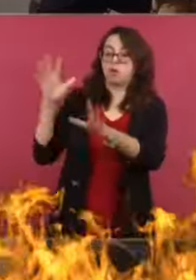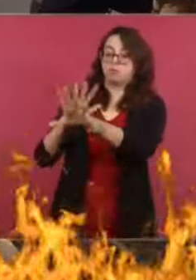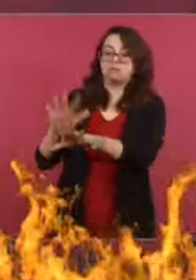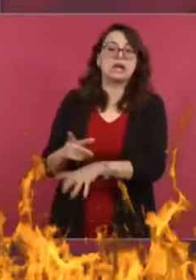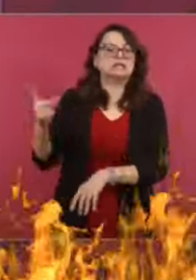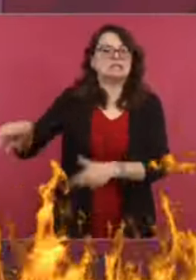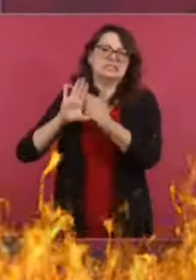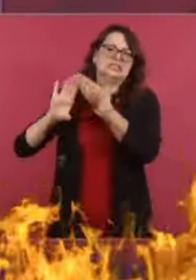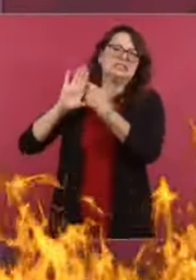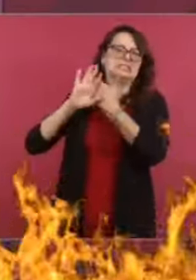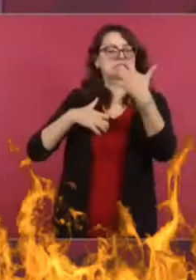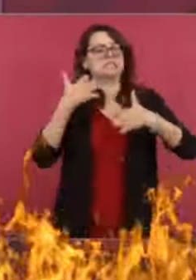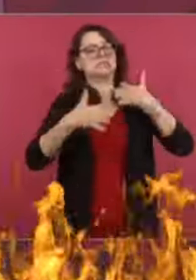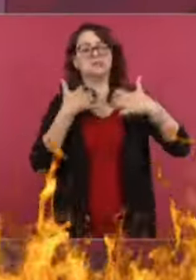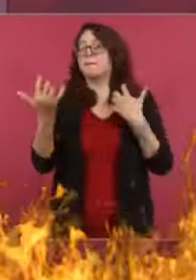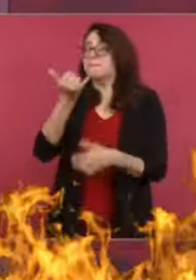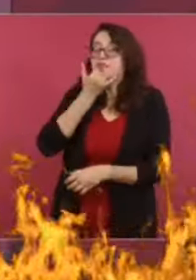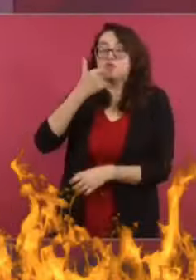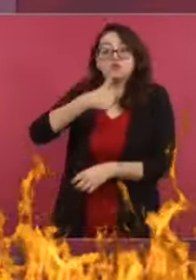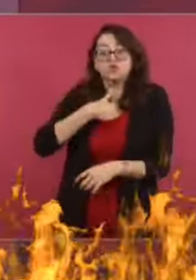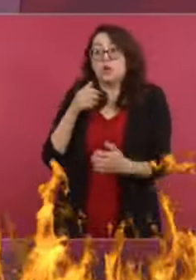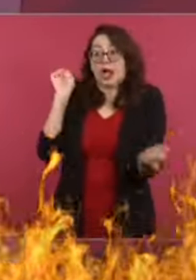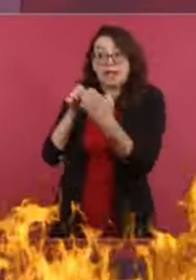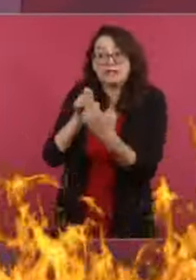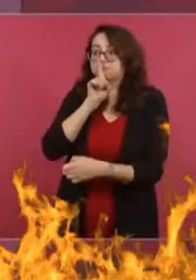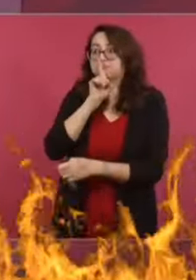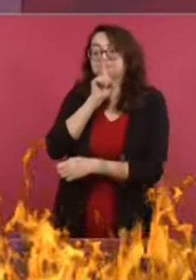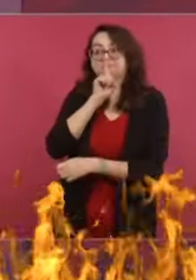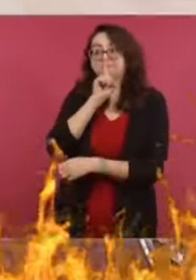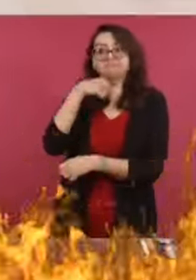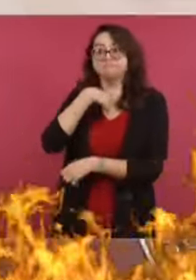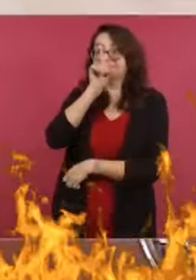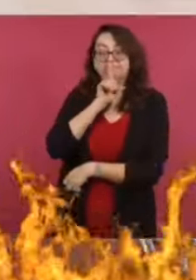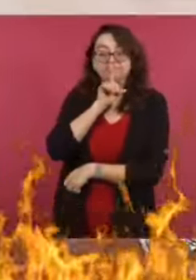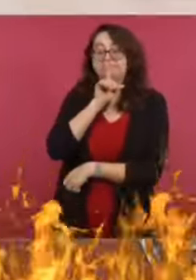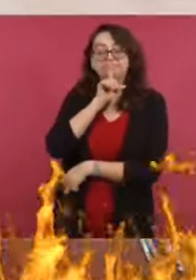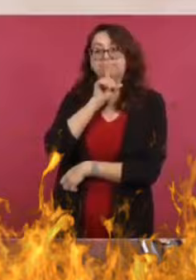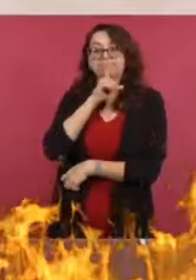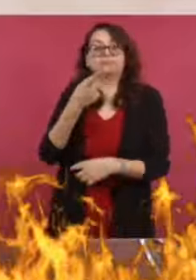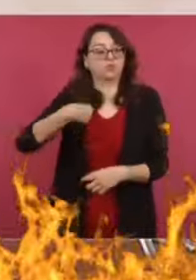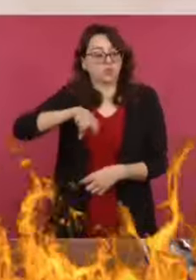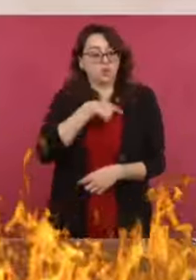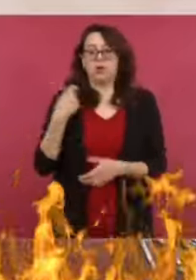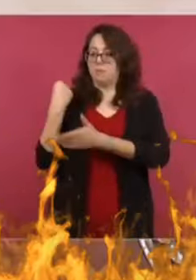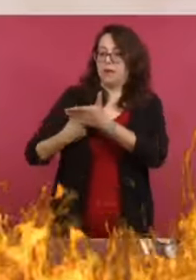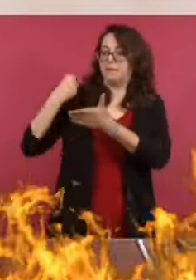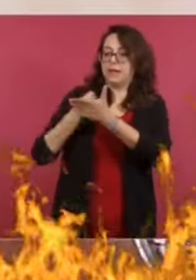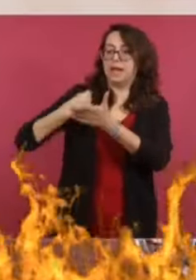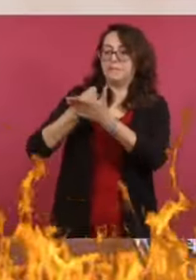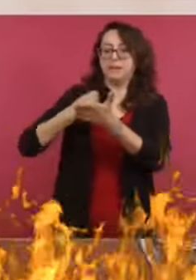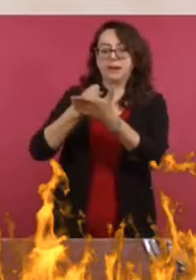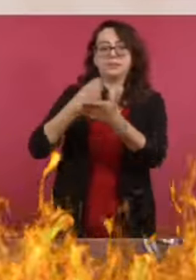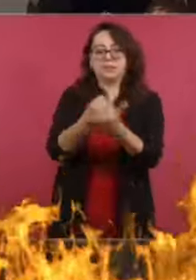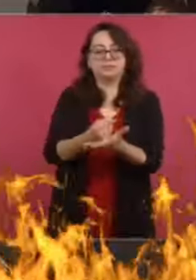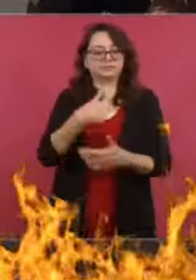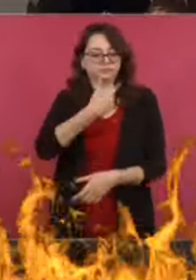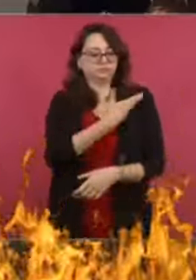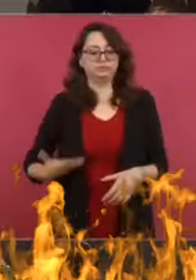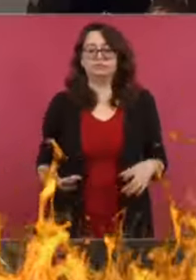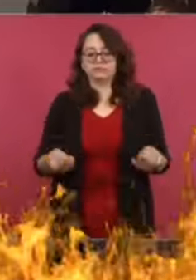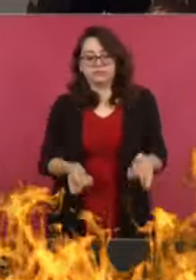conmigo. Yo no engañé a nadie. Acuérdense de que nosotros llegamos aquí porque la